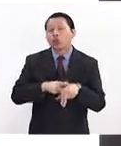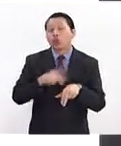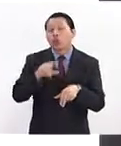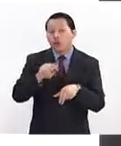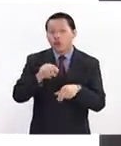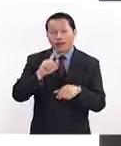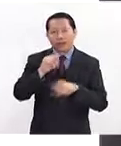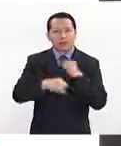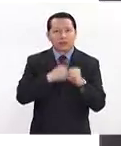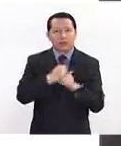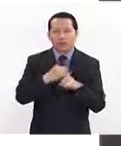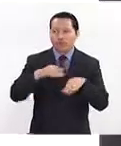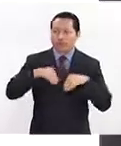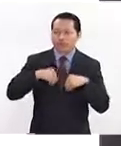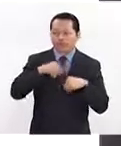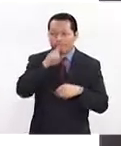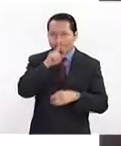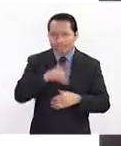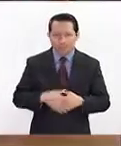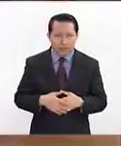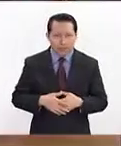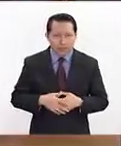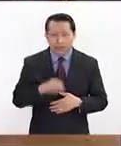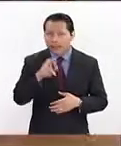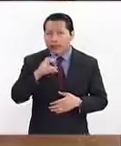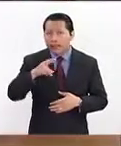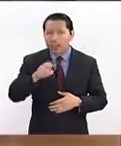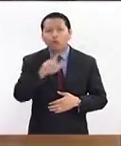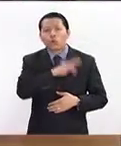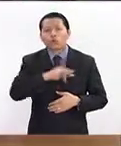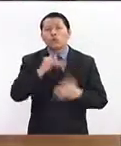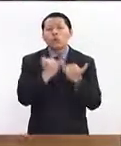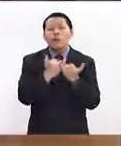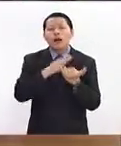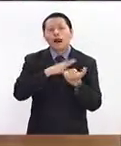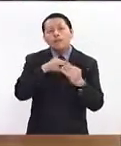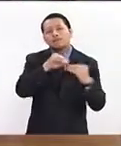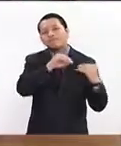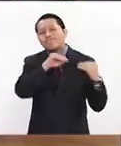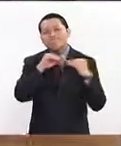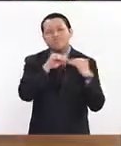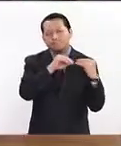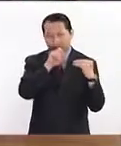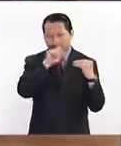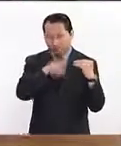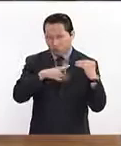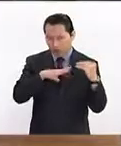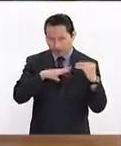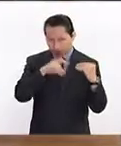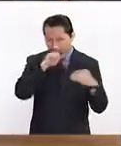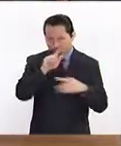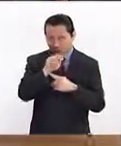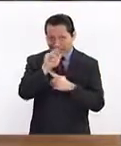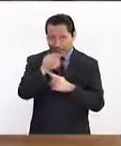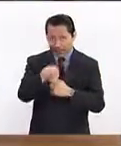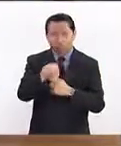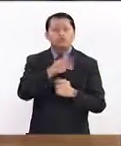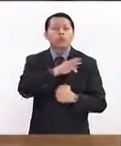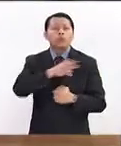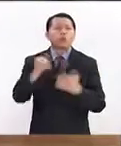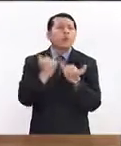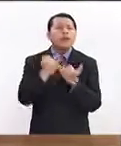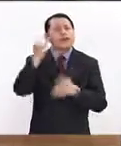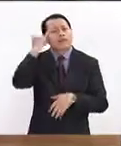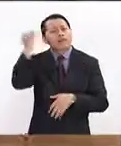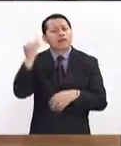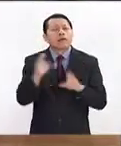compromisos internacionales en esa materia. Enrique, mientras está este estire y afloja, hay que llamarle así, de la renegociación del Telecán, se plantea